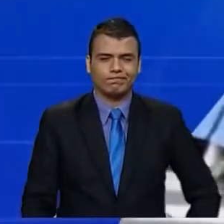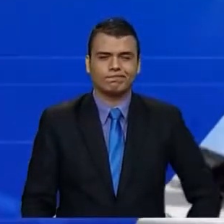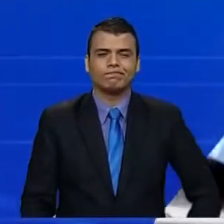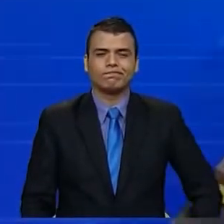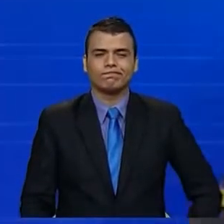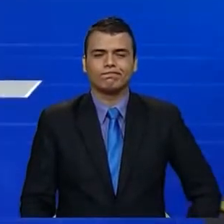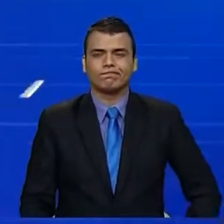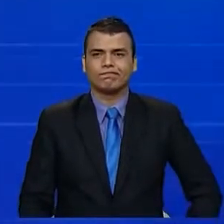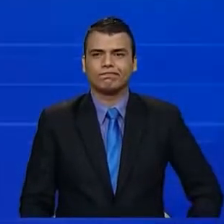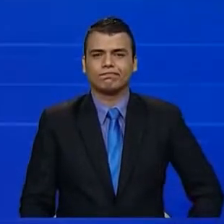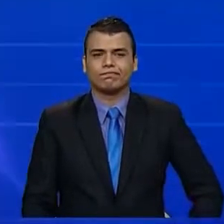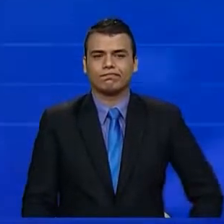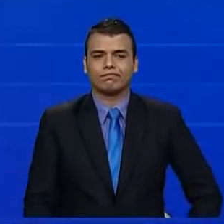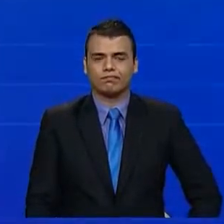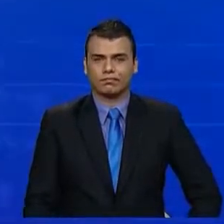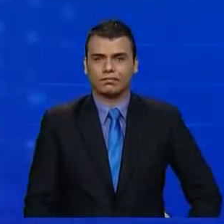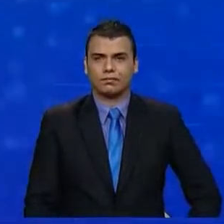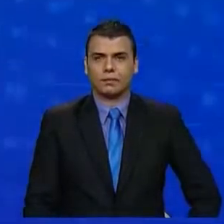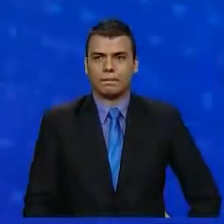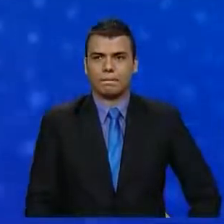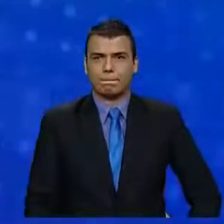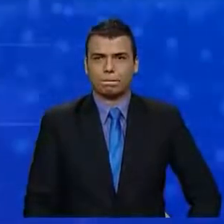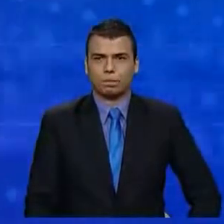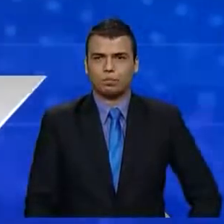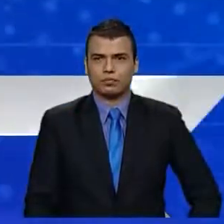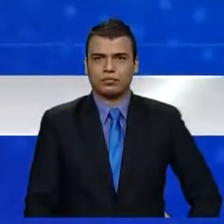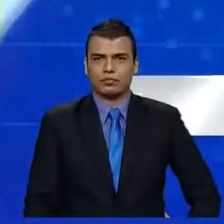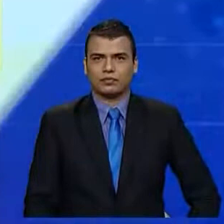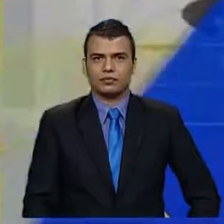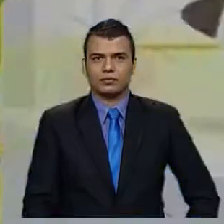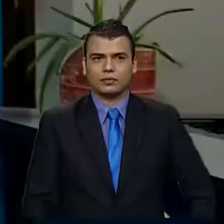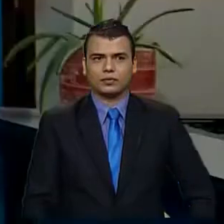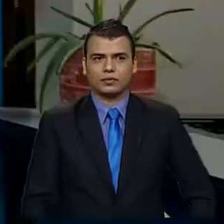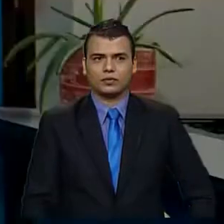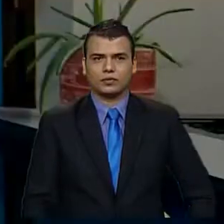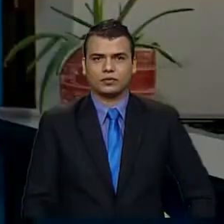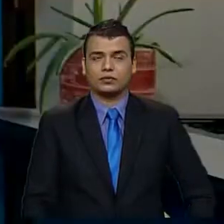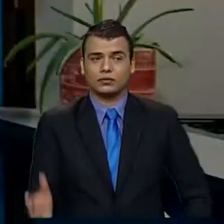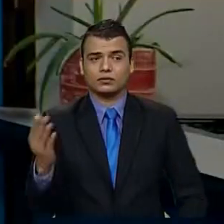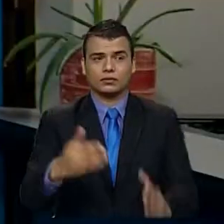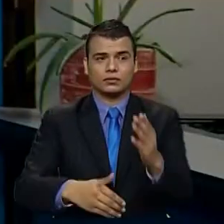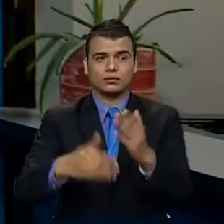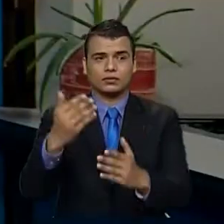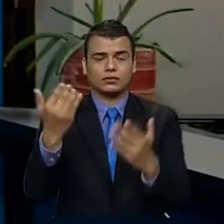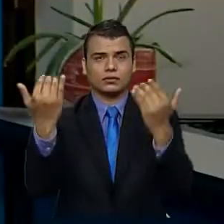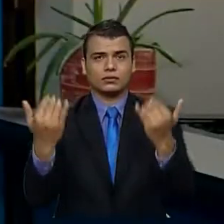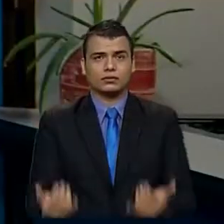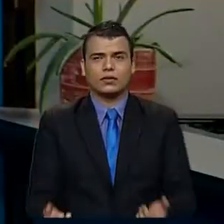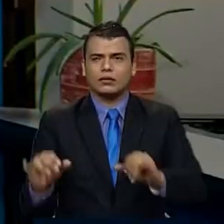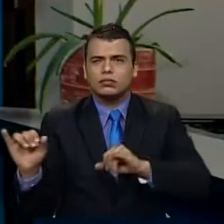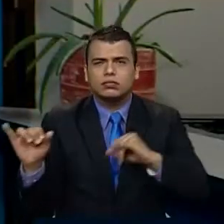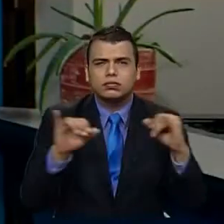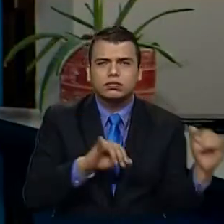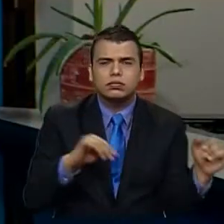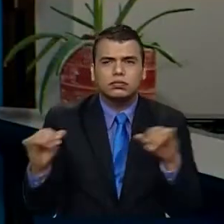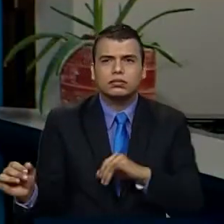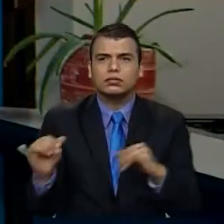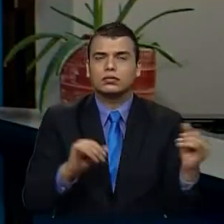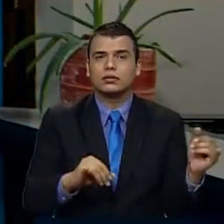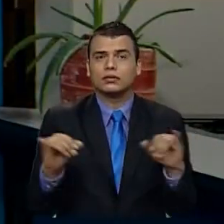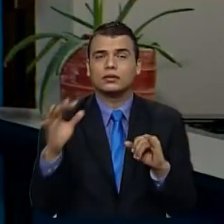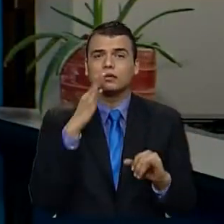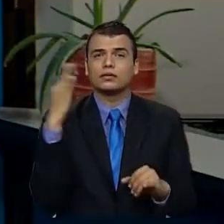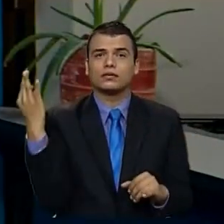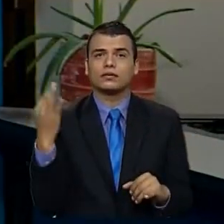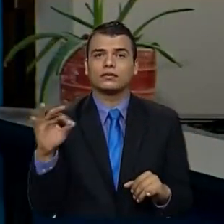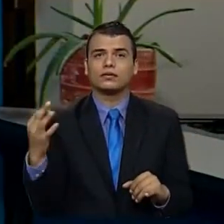El Tour de Francia en Telepacífico Noticias. Ha comenzado en Düsseldorf, Alemania, la edición 2017 del Tour de